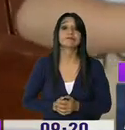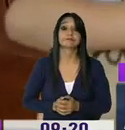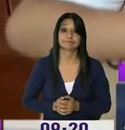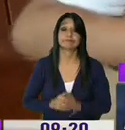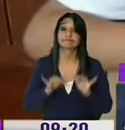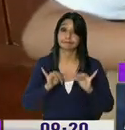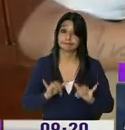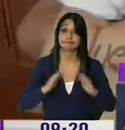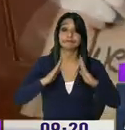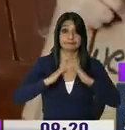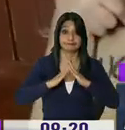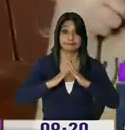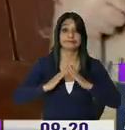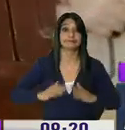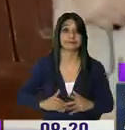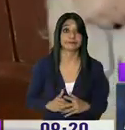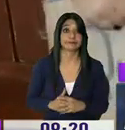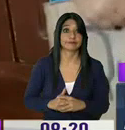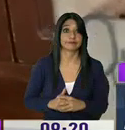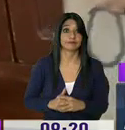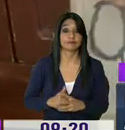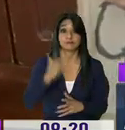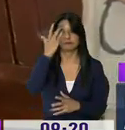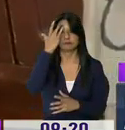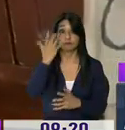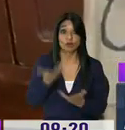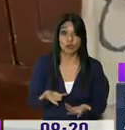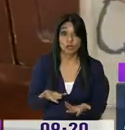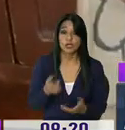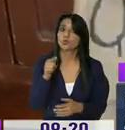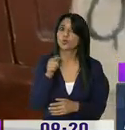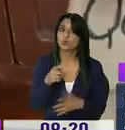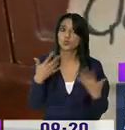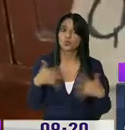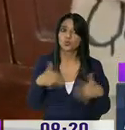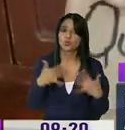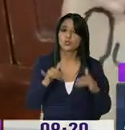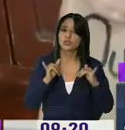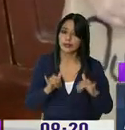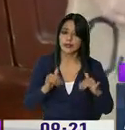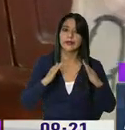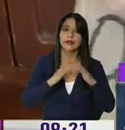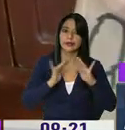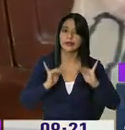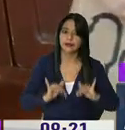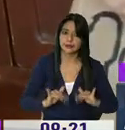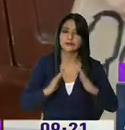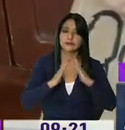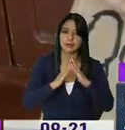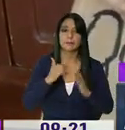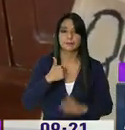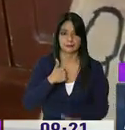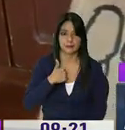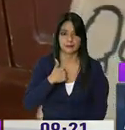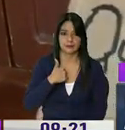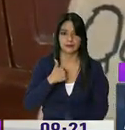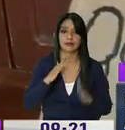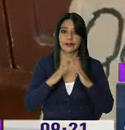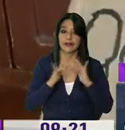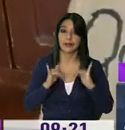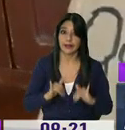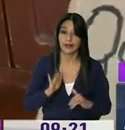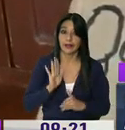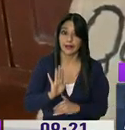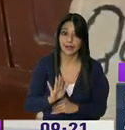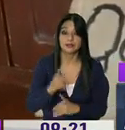en casa. Porque si no puedes salir, quédate en casa. Mami, quédate en casa.